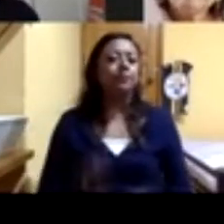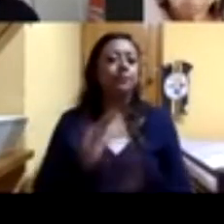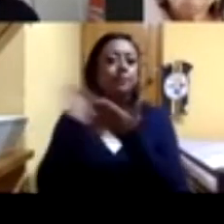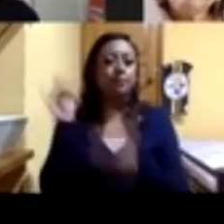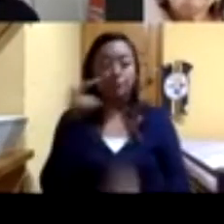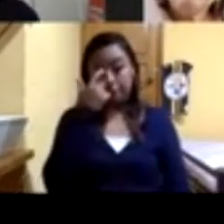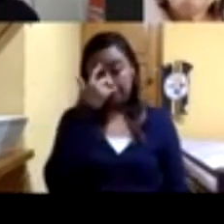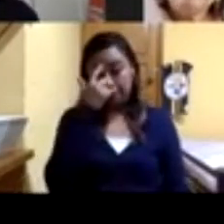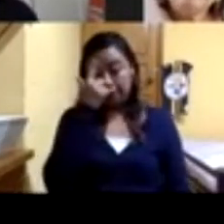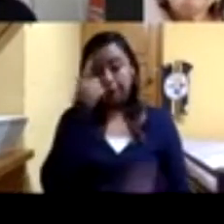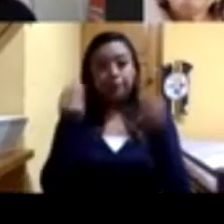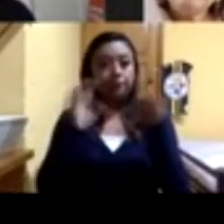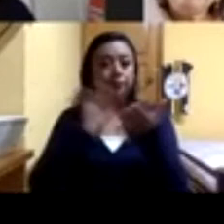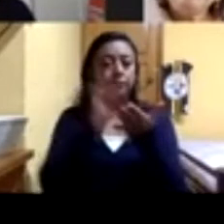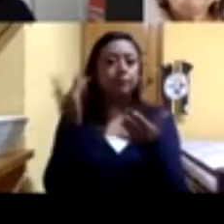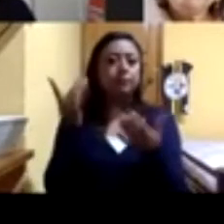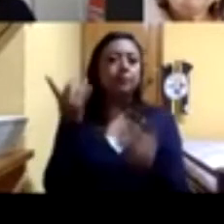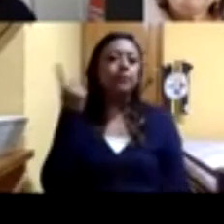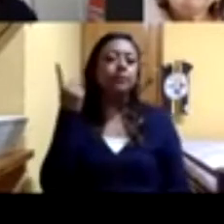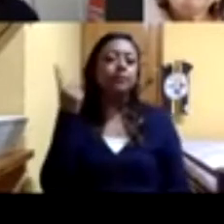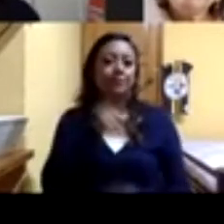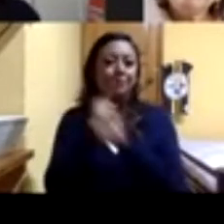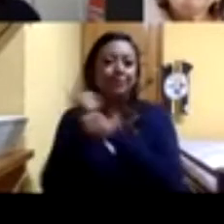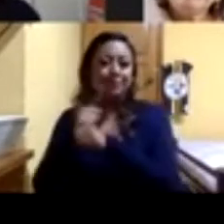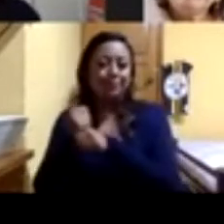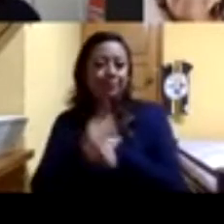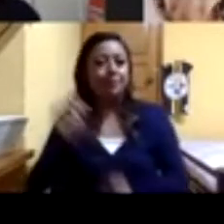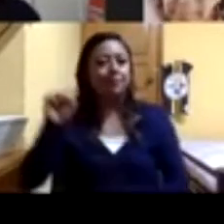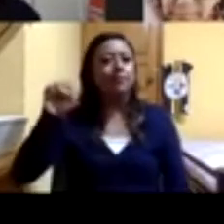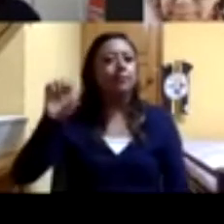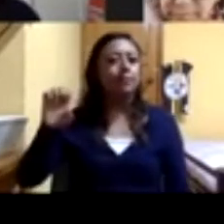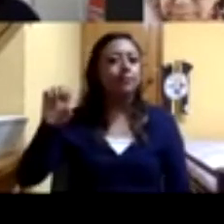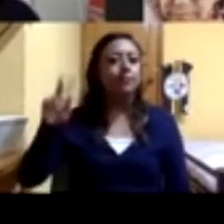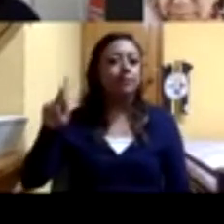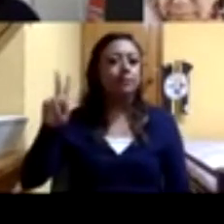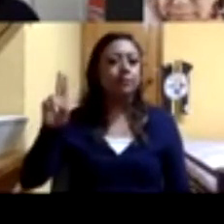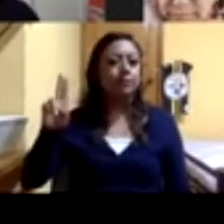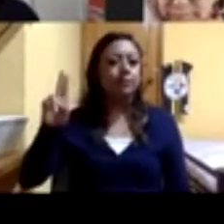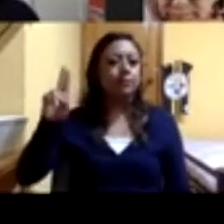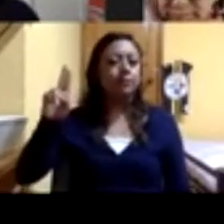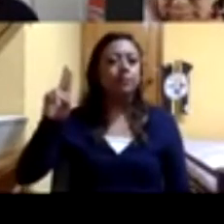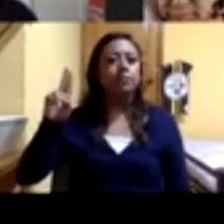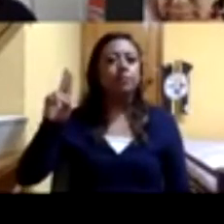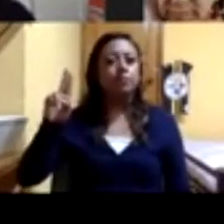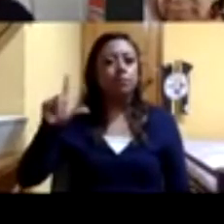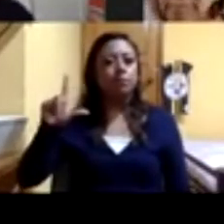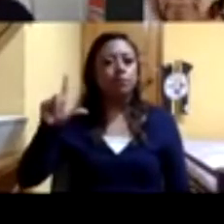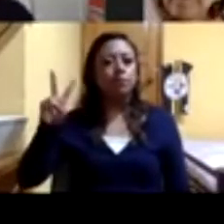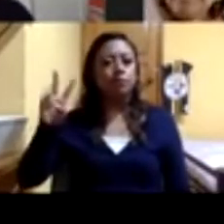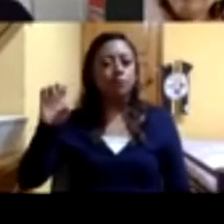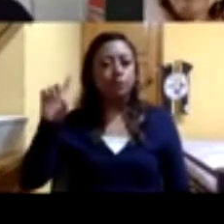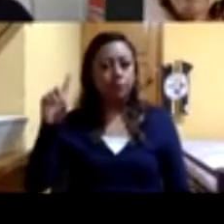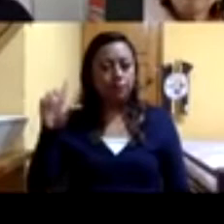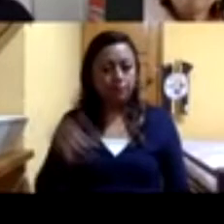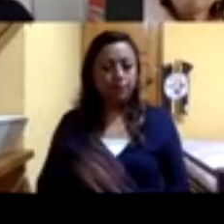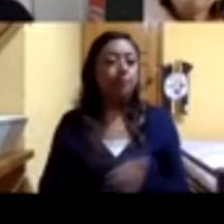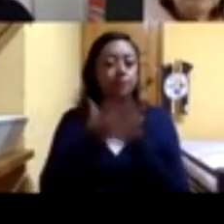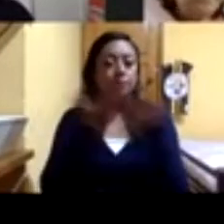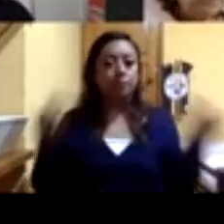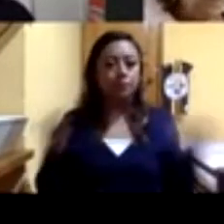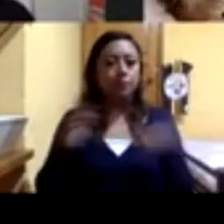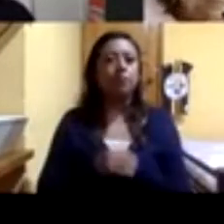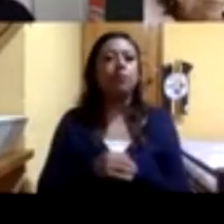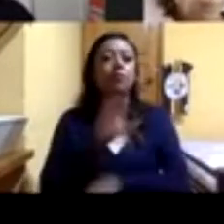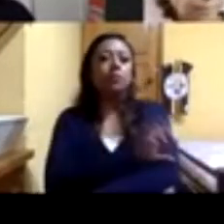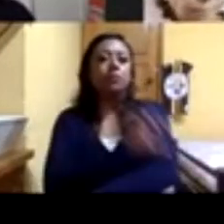Muchas gracias, licenciada Sepúlveda, por sus palabras. Es el turno de Manuel Guadarrama, quien es coordinador de Gobierno y Finanzas